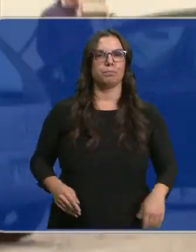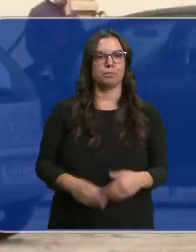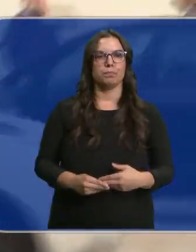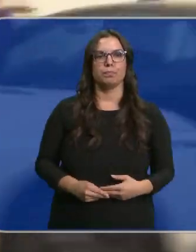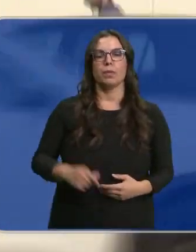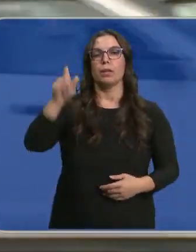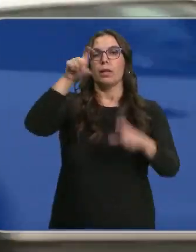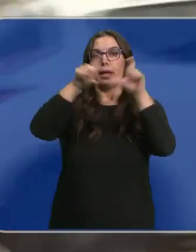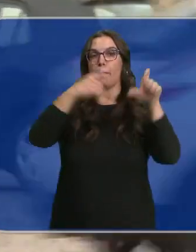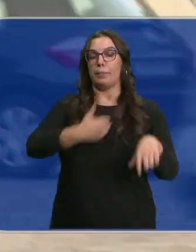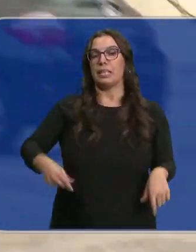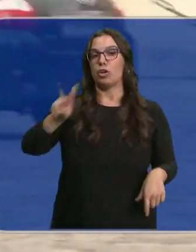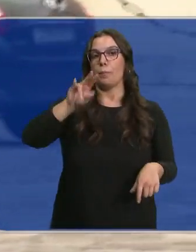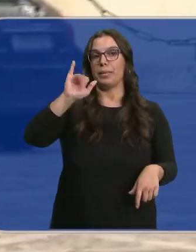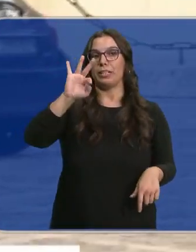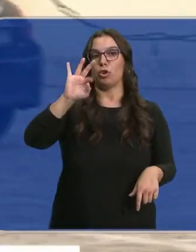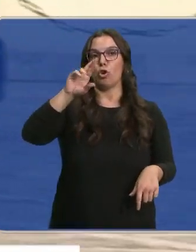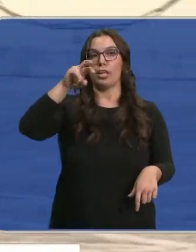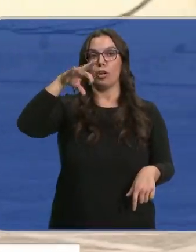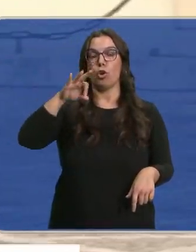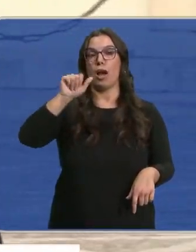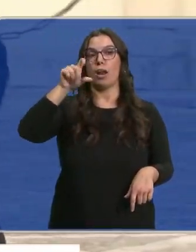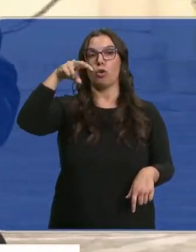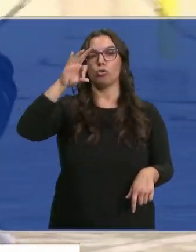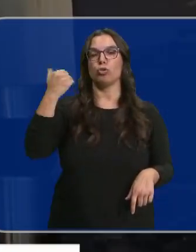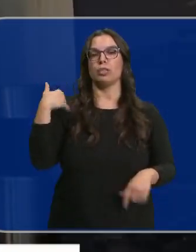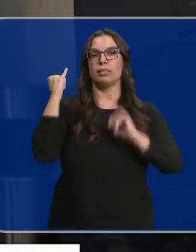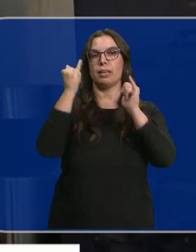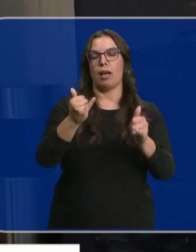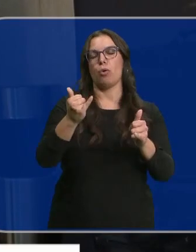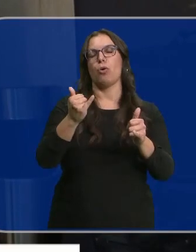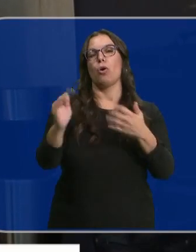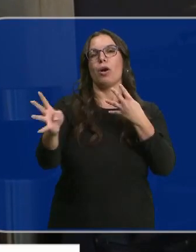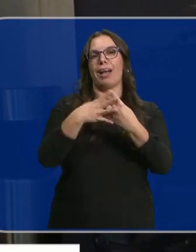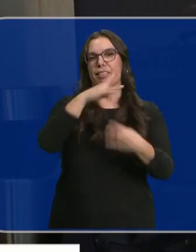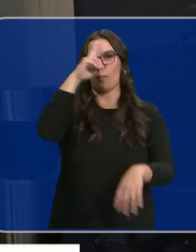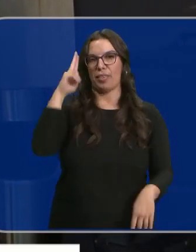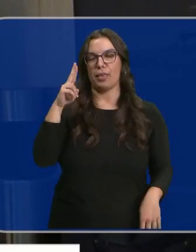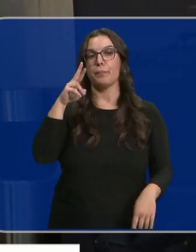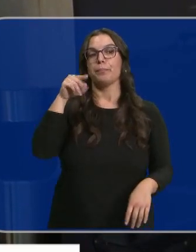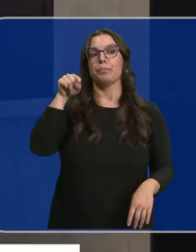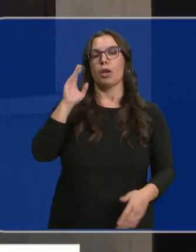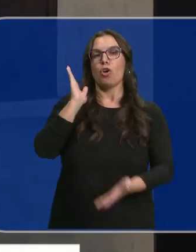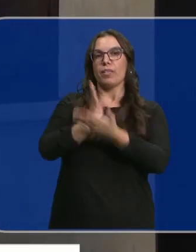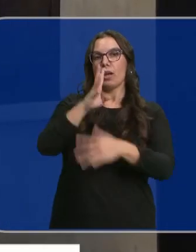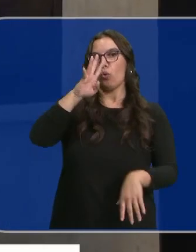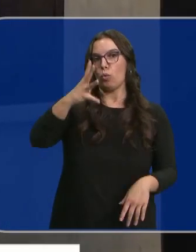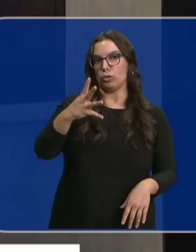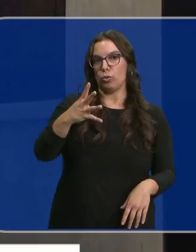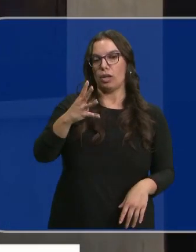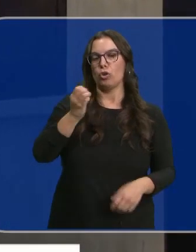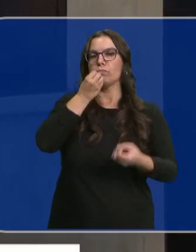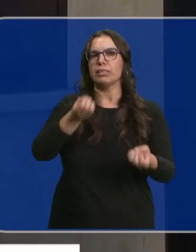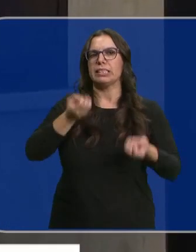El empresario Victorino Alonso ya está en prisión, concretamente en el centro penitenciario de Soto del Real, en Madrid. Alonso fue condenado a 4 años en